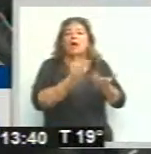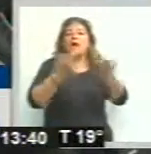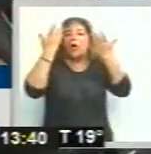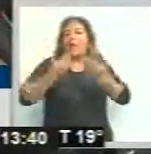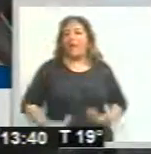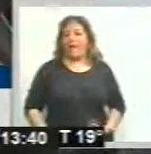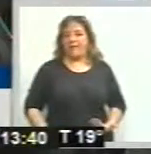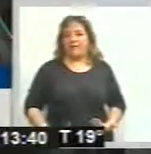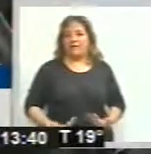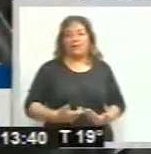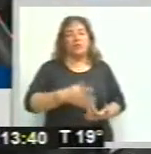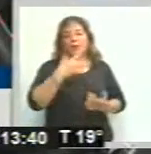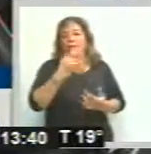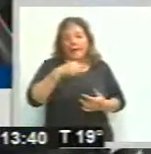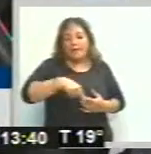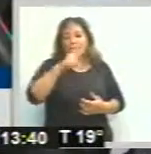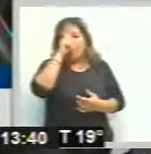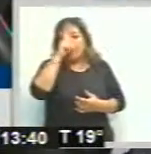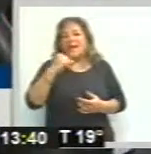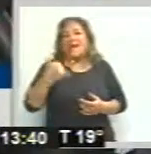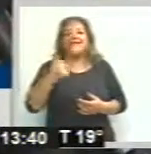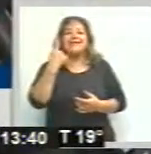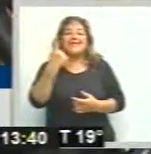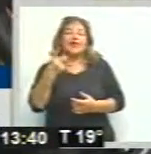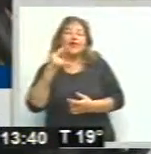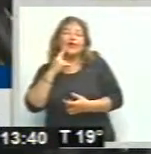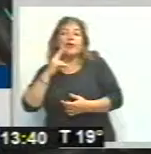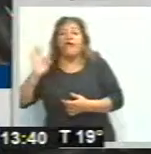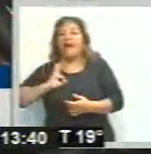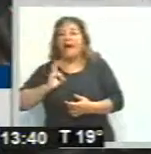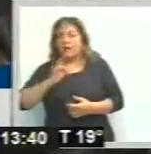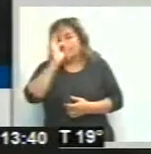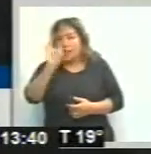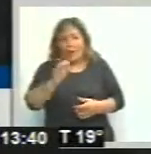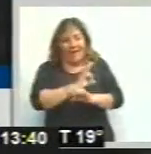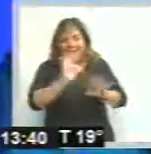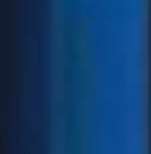realmente este hospital tiene 119 años en el que no se hizo prácticamente nada.